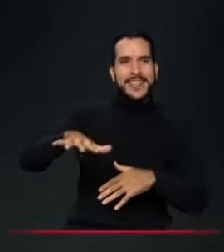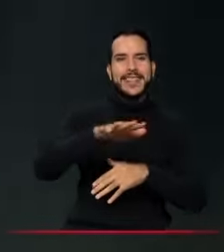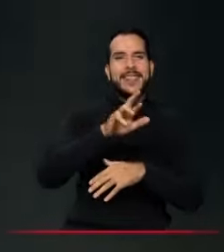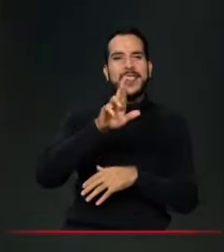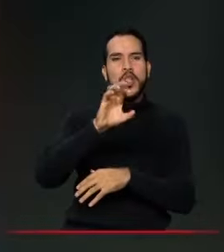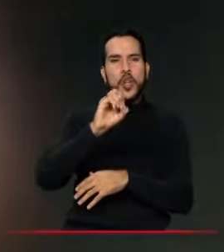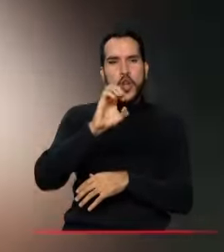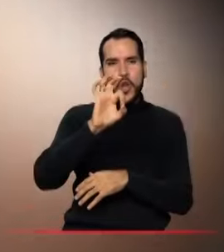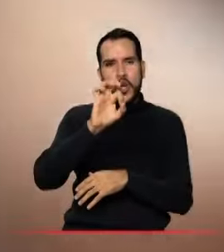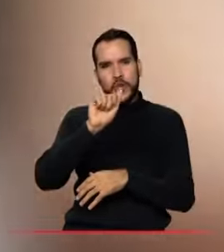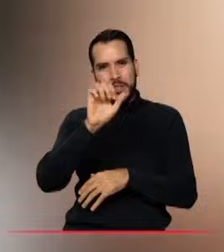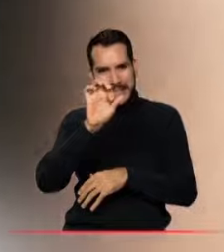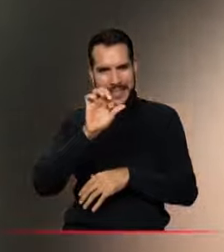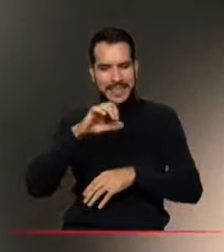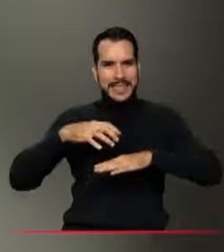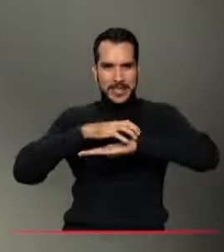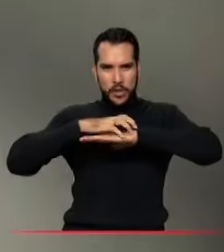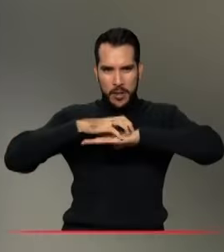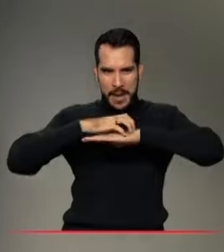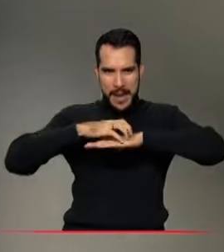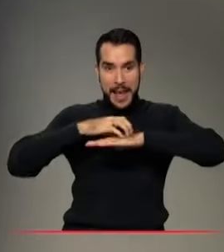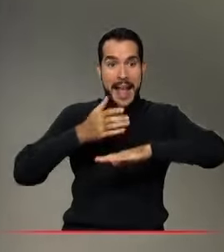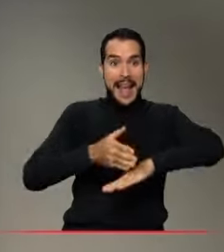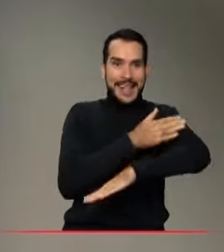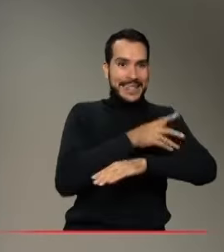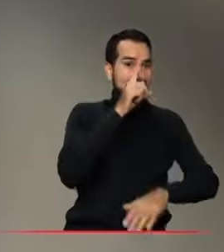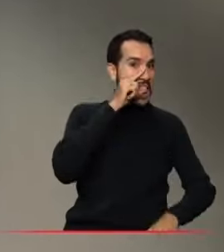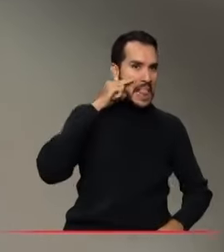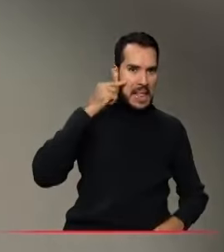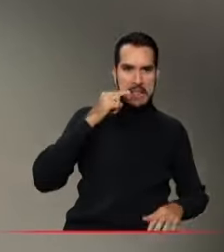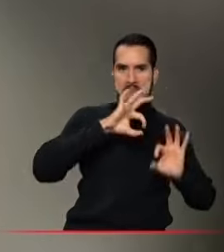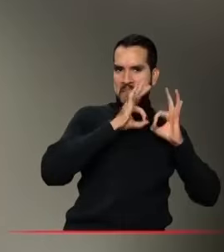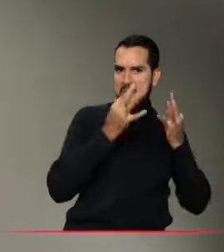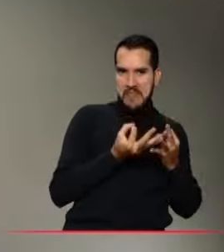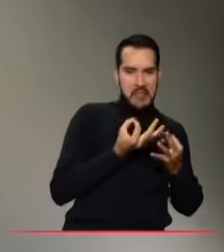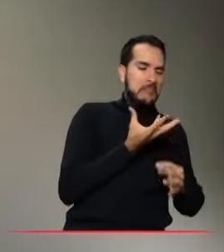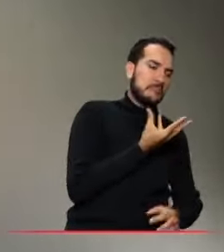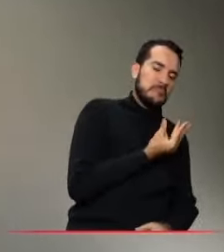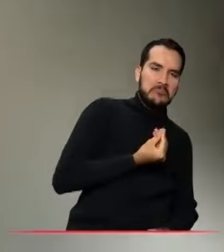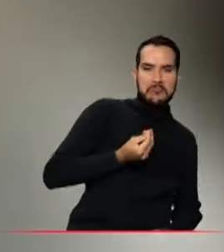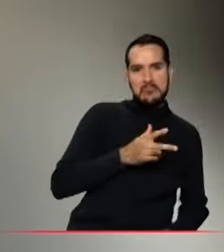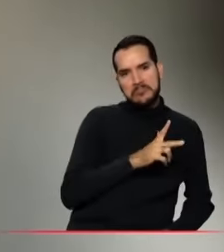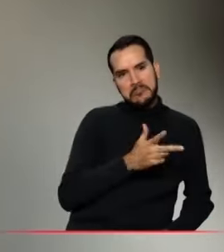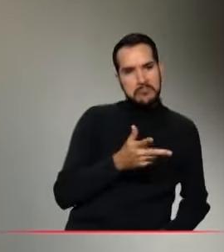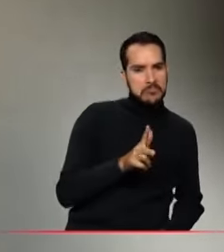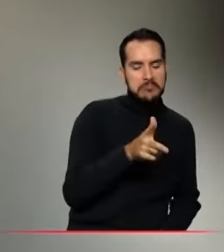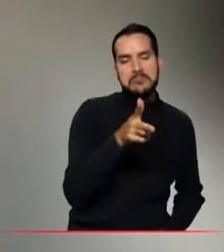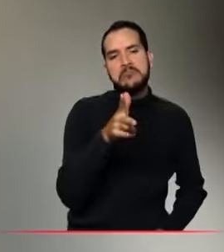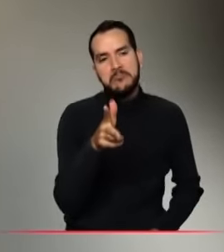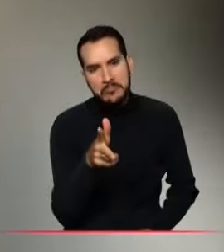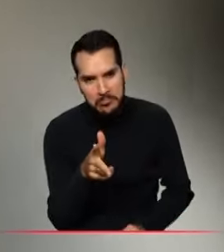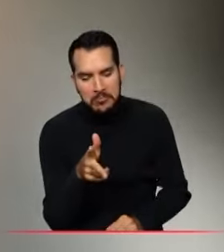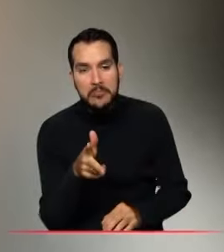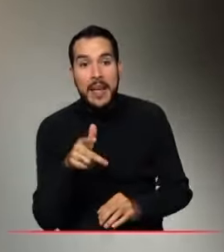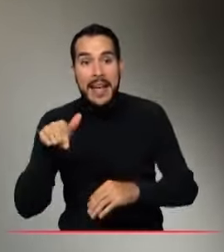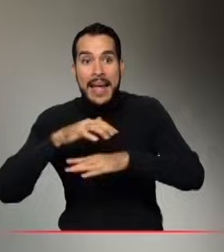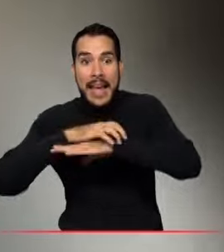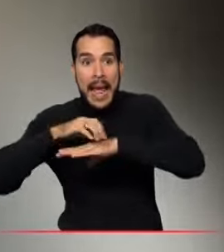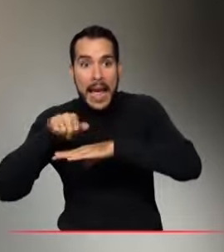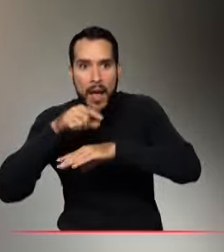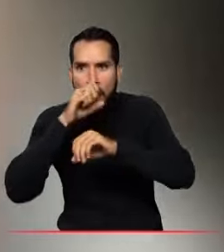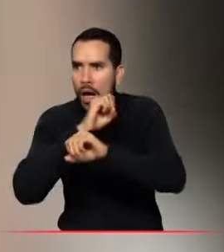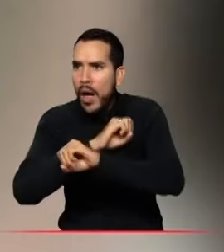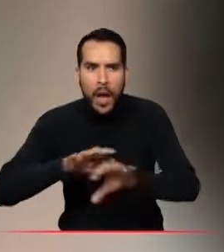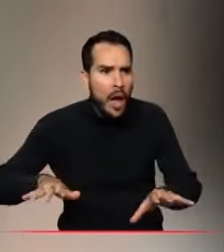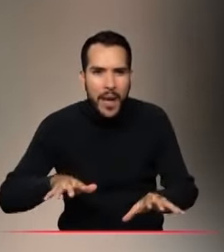hasta allí tras viajar desde el municipio de Candelaria, Valle del Cauca. En el sector se adelanta una búsqueda exhaustiva para dar con el paradero